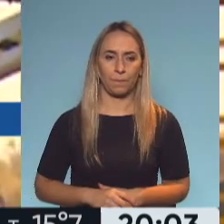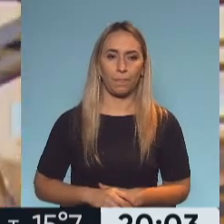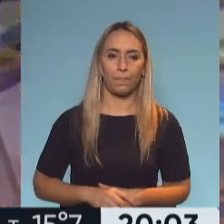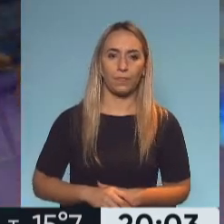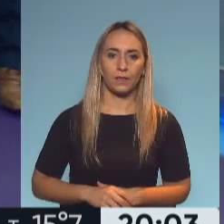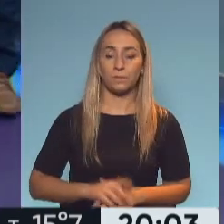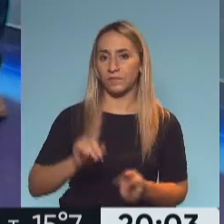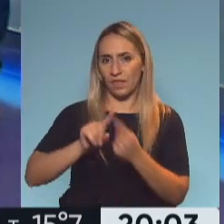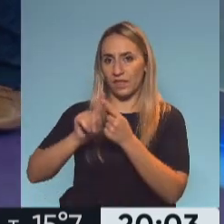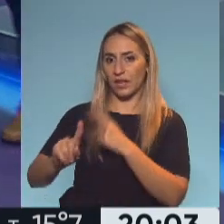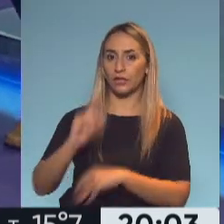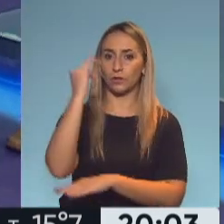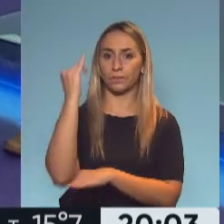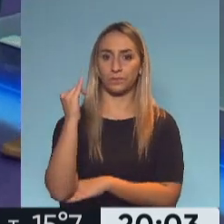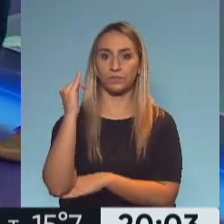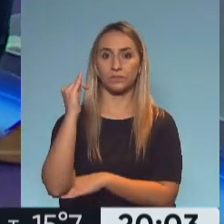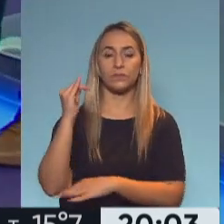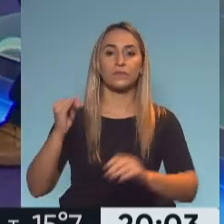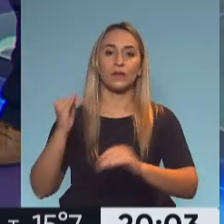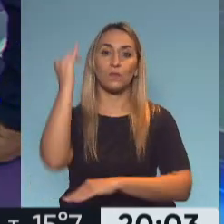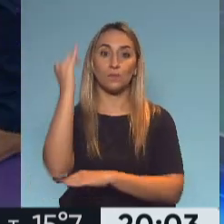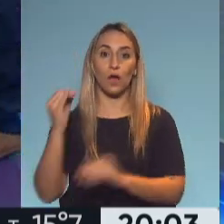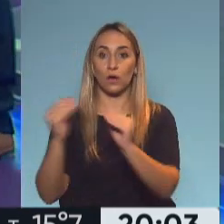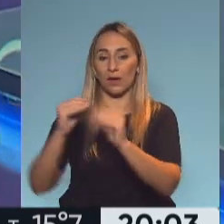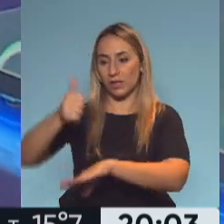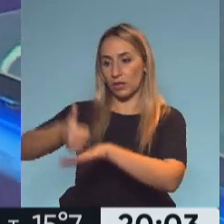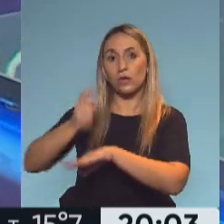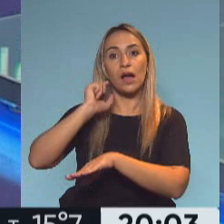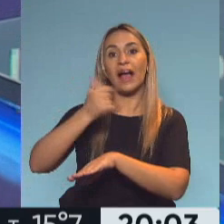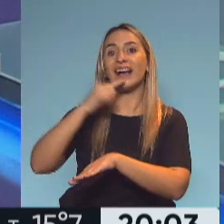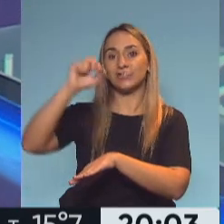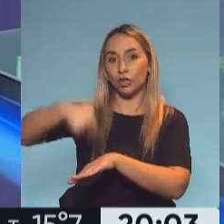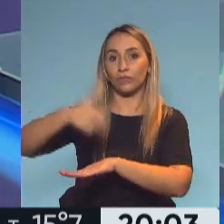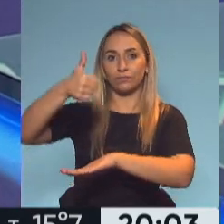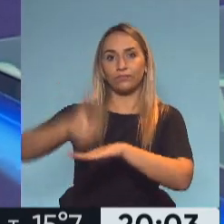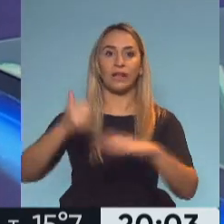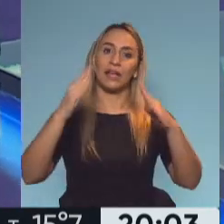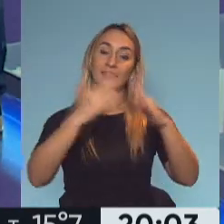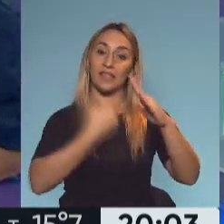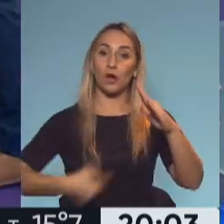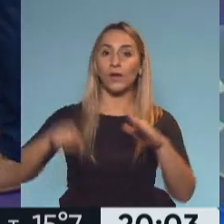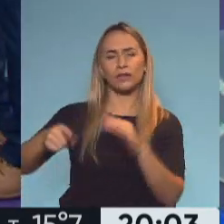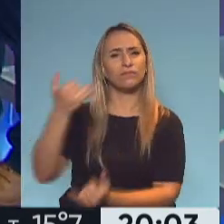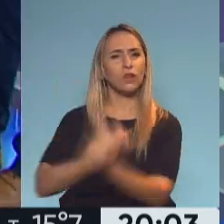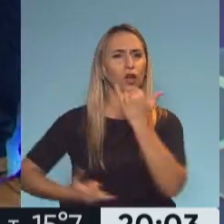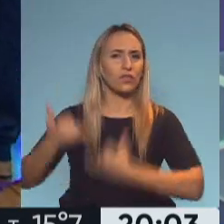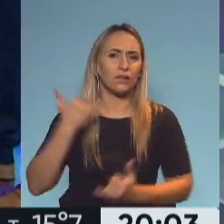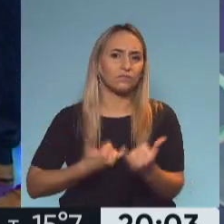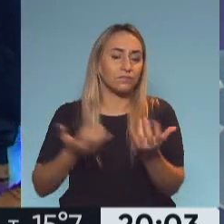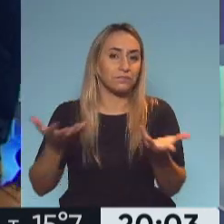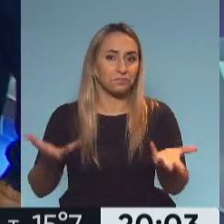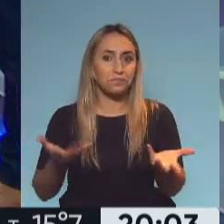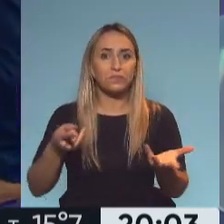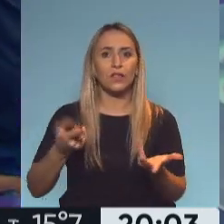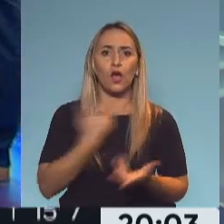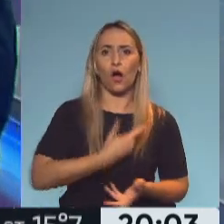Vamos raudamente al móvil, vamos rápidamente allí a Casa de Gobierno, donde va a aparecer Gastón Zulay, y allí está Gastón para que nos empiece a contar qué es lo que